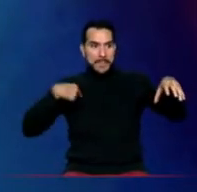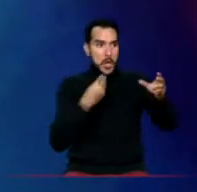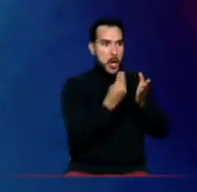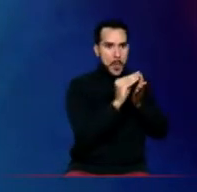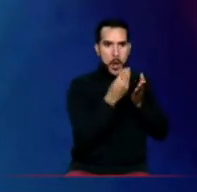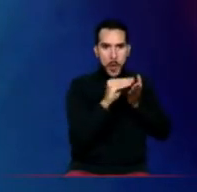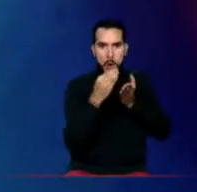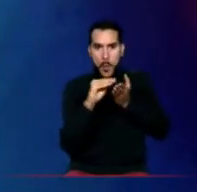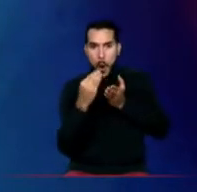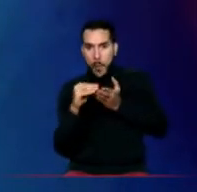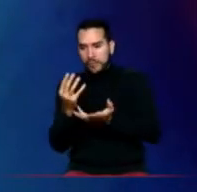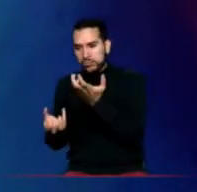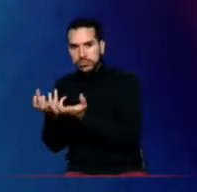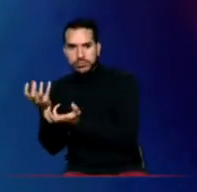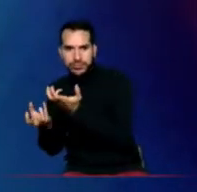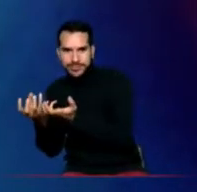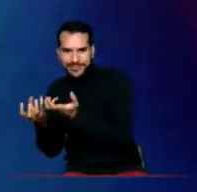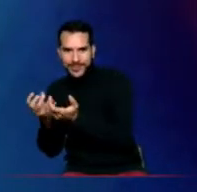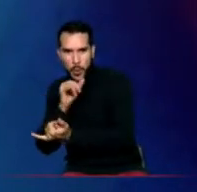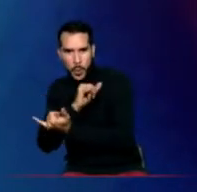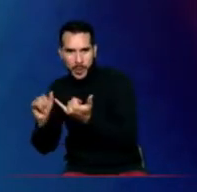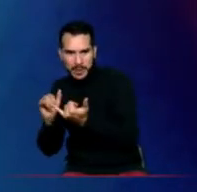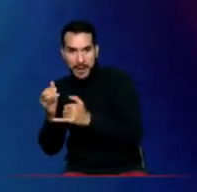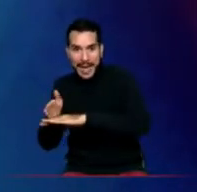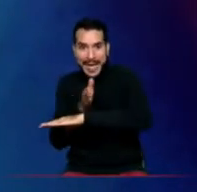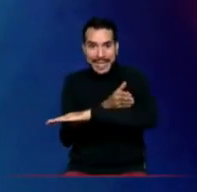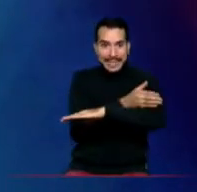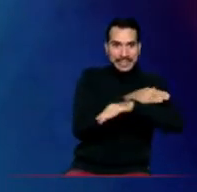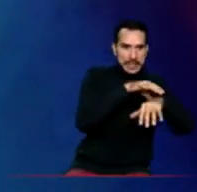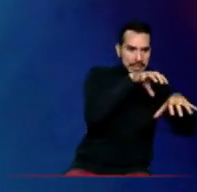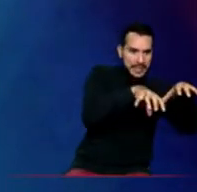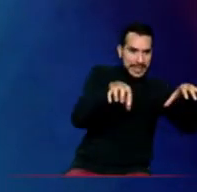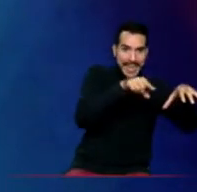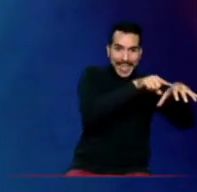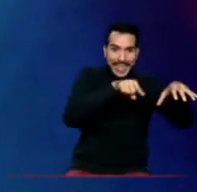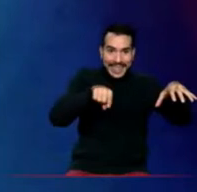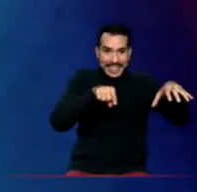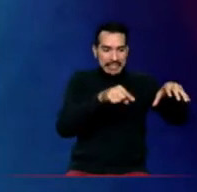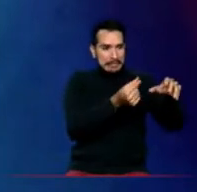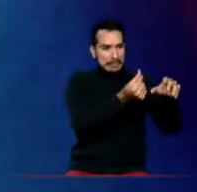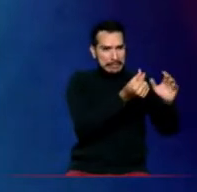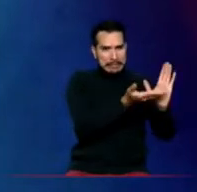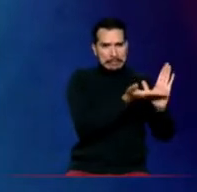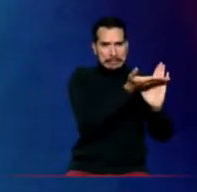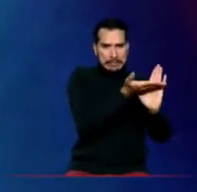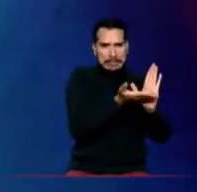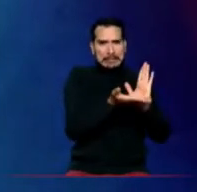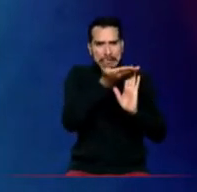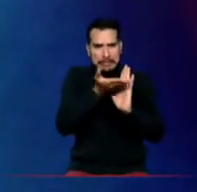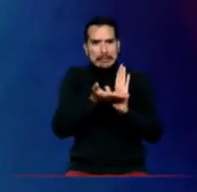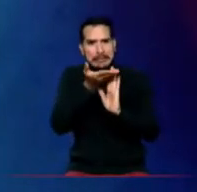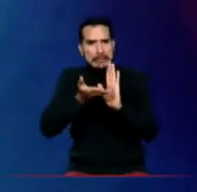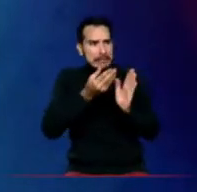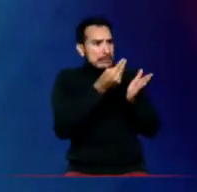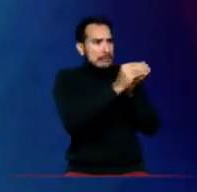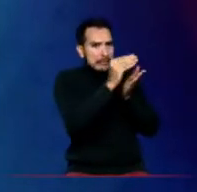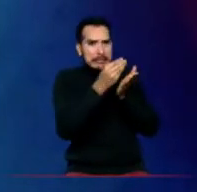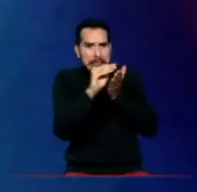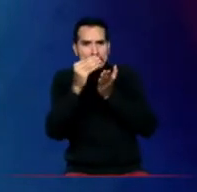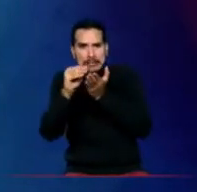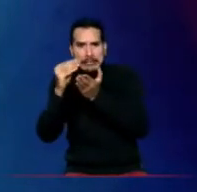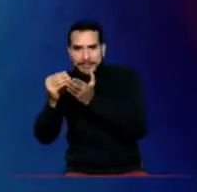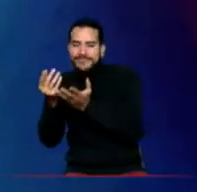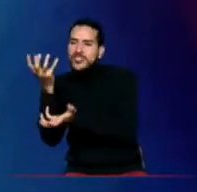haber disminuido, hay otros que los proveedores pues no le han dado como tal ahí a la baja. Y esto hace que evidentemente pues